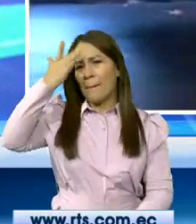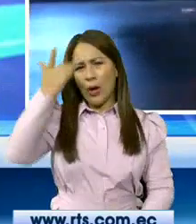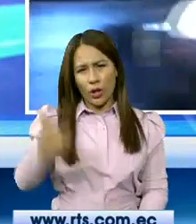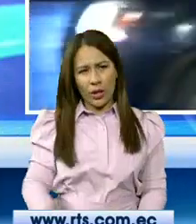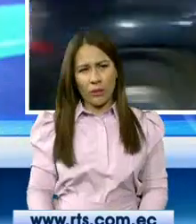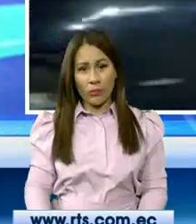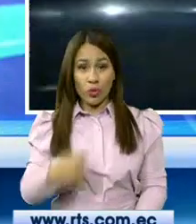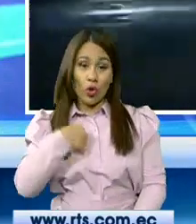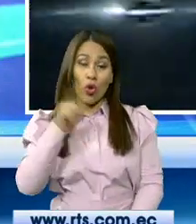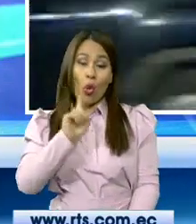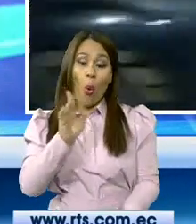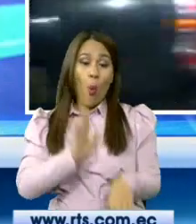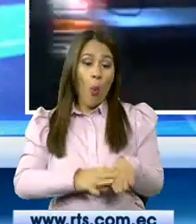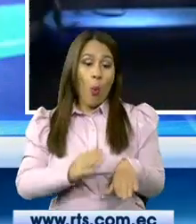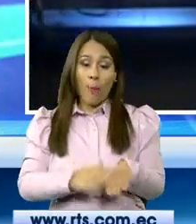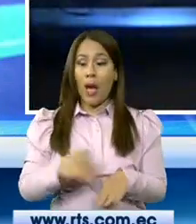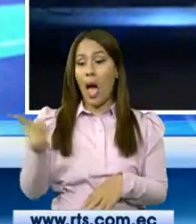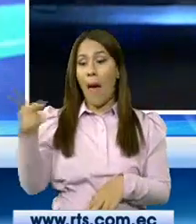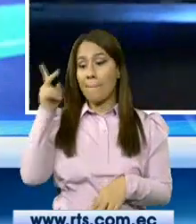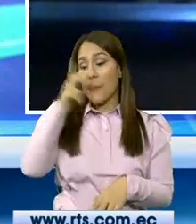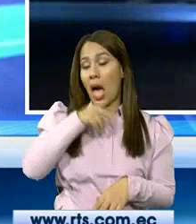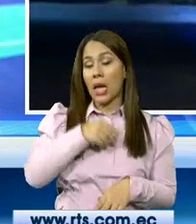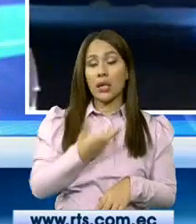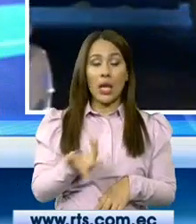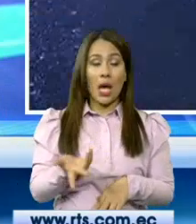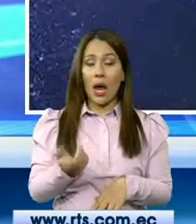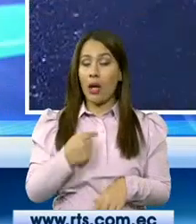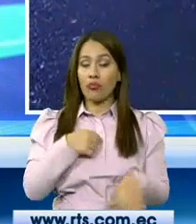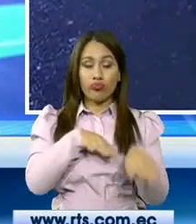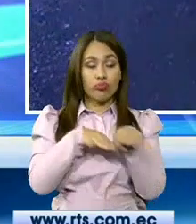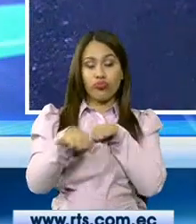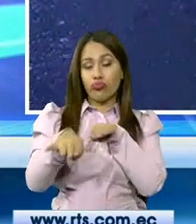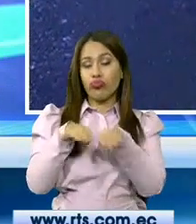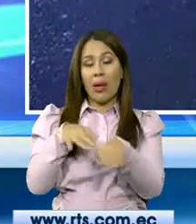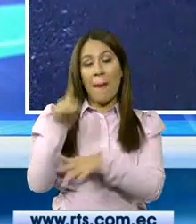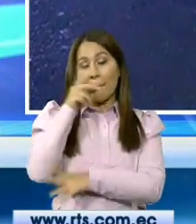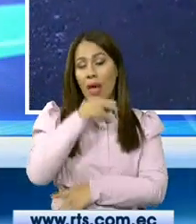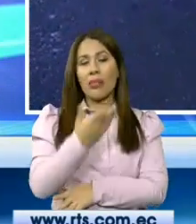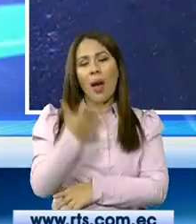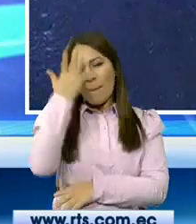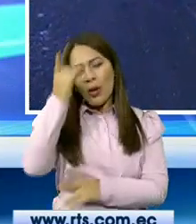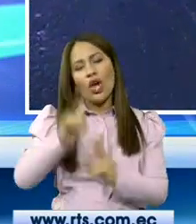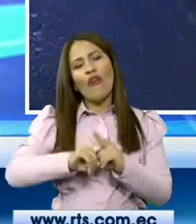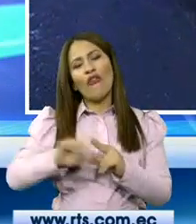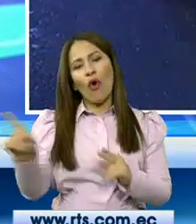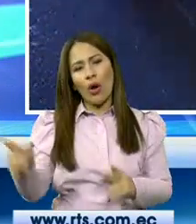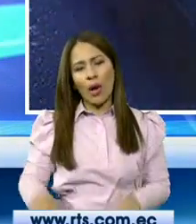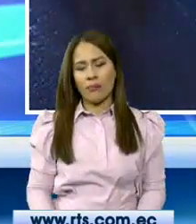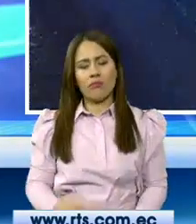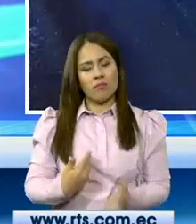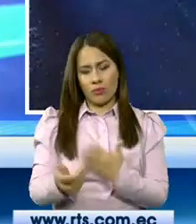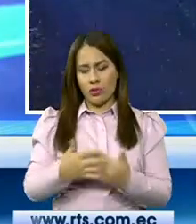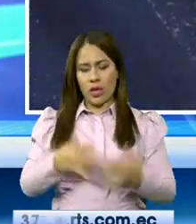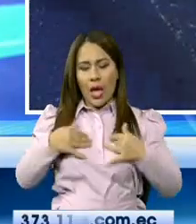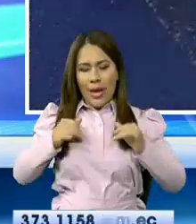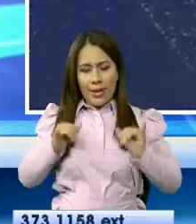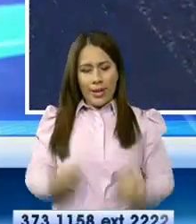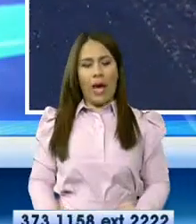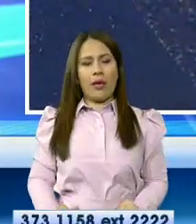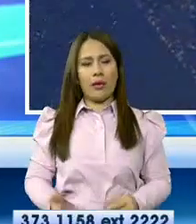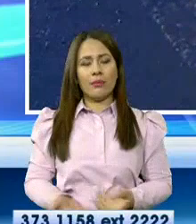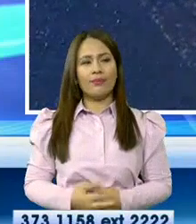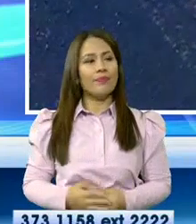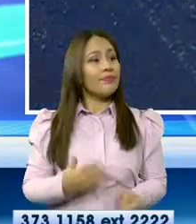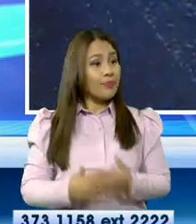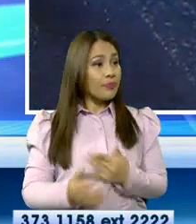la culpa y si es mentira que iban disputándose un pasajero? ¿Por qué no permanecieron en el sitio si la verdad